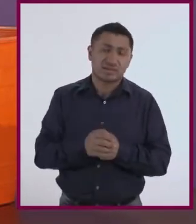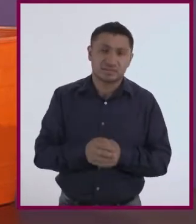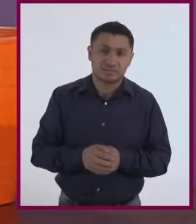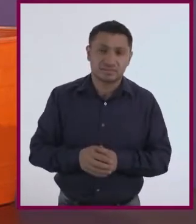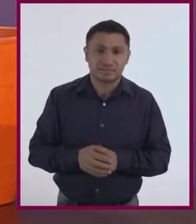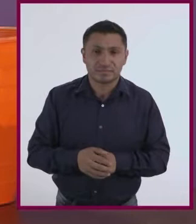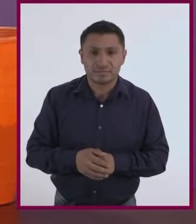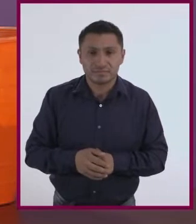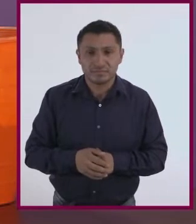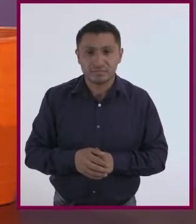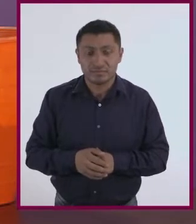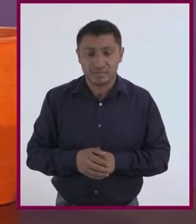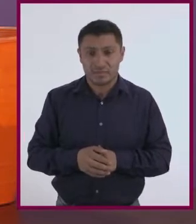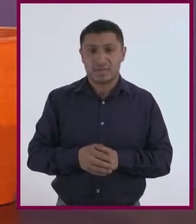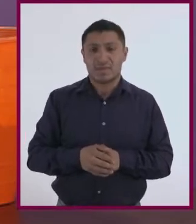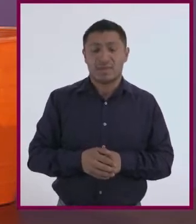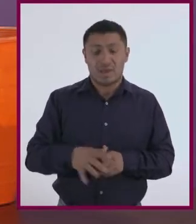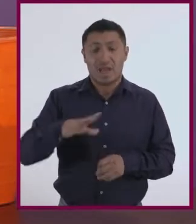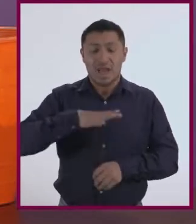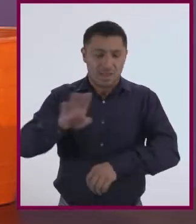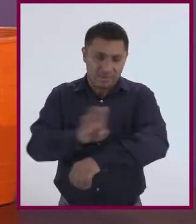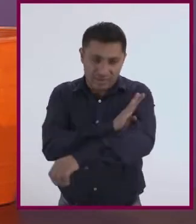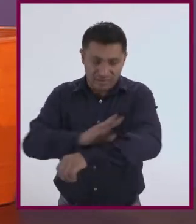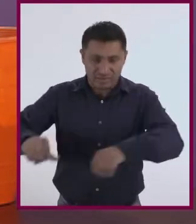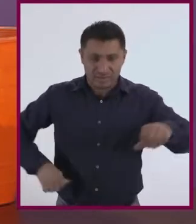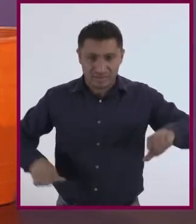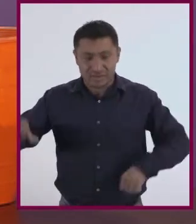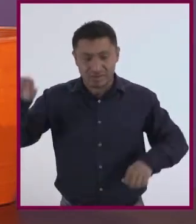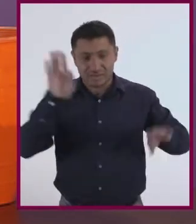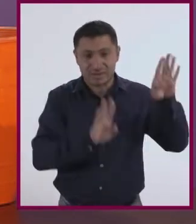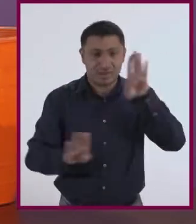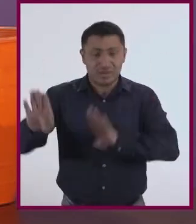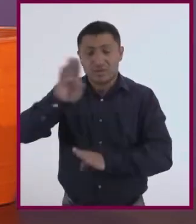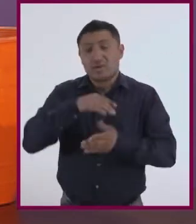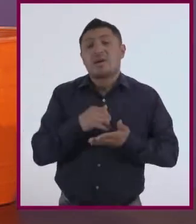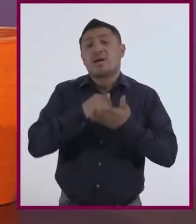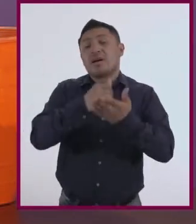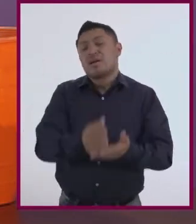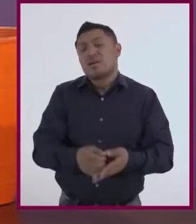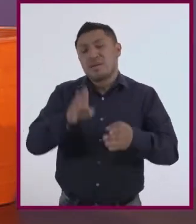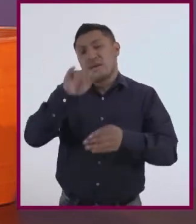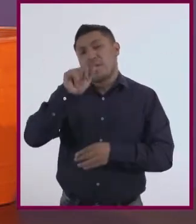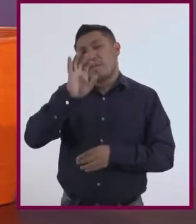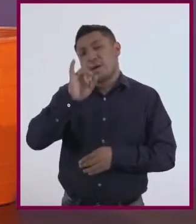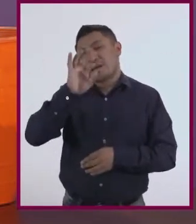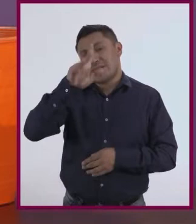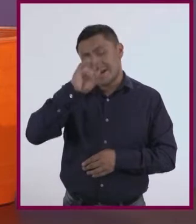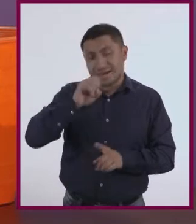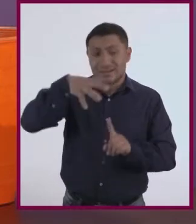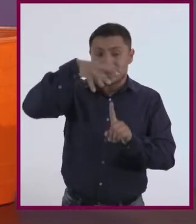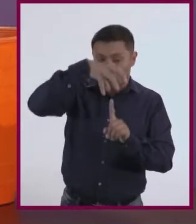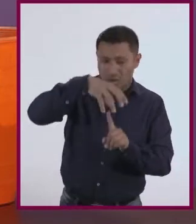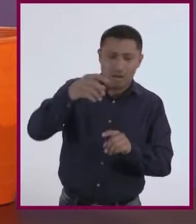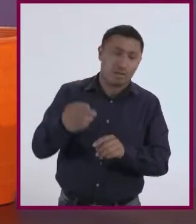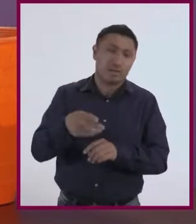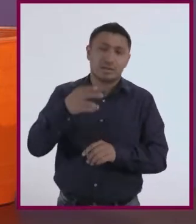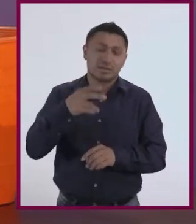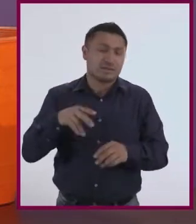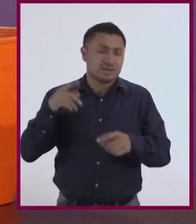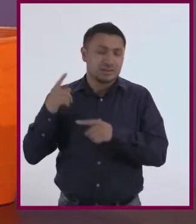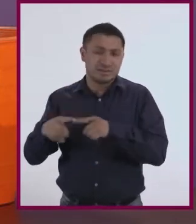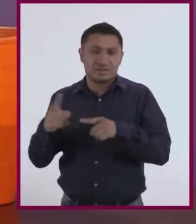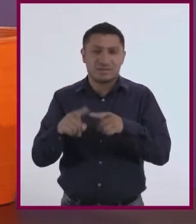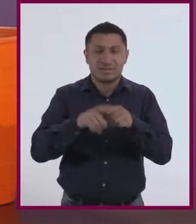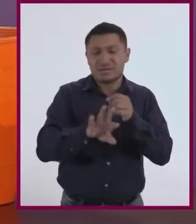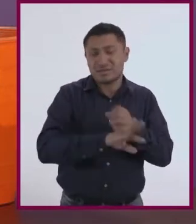fósforo y potasio. Tiene beneficios en la actividad biológica al aportar organismos como bacterias, hongos e insectos que son capaces de